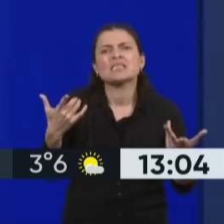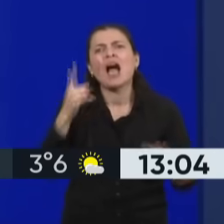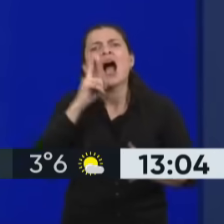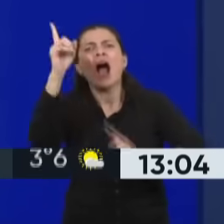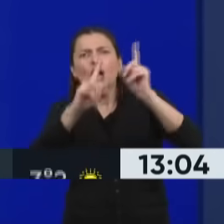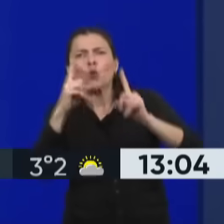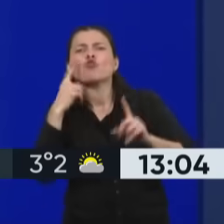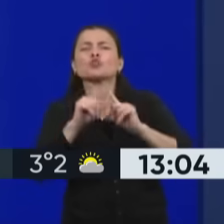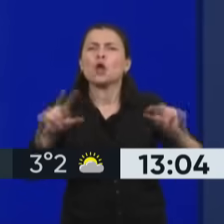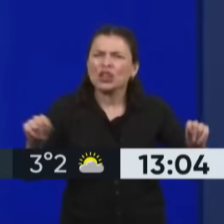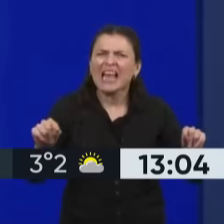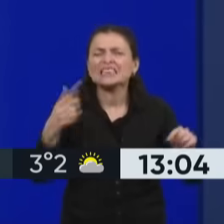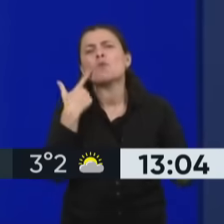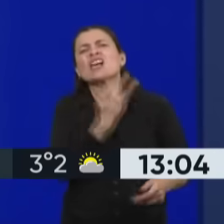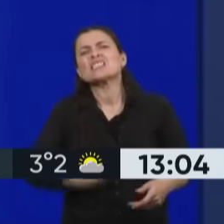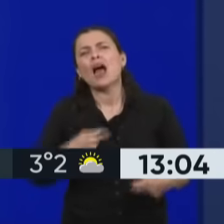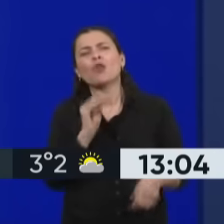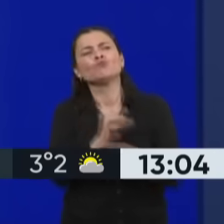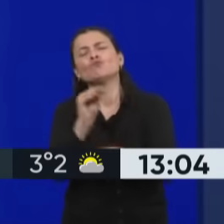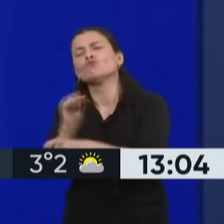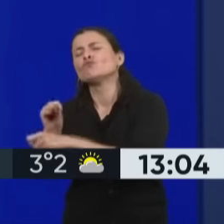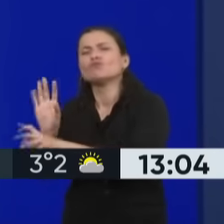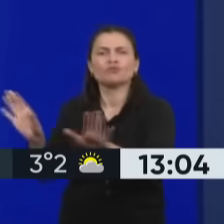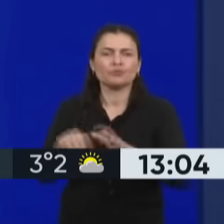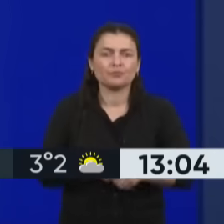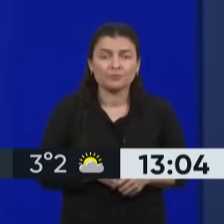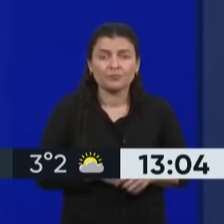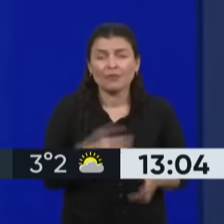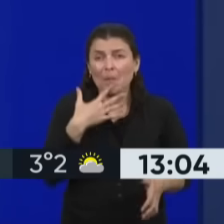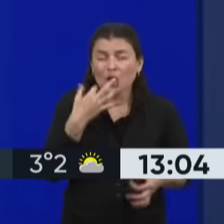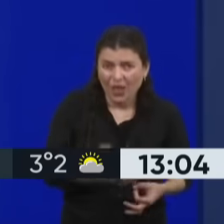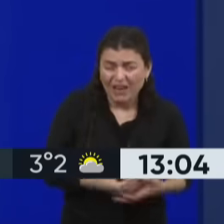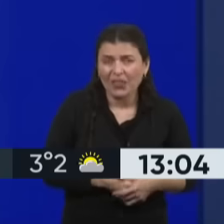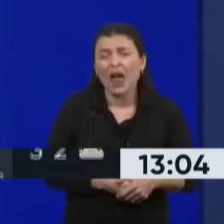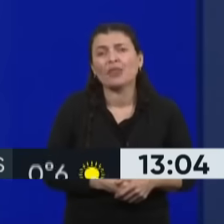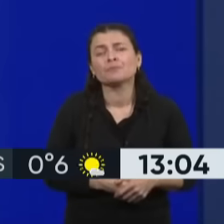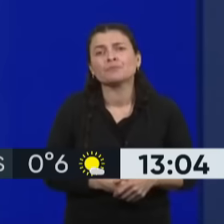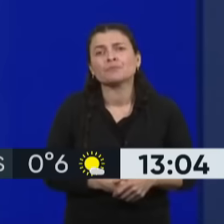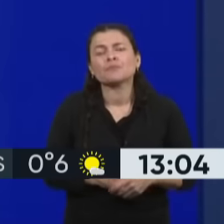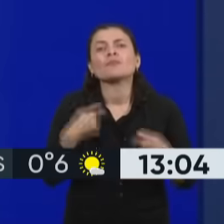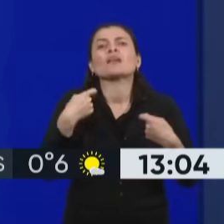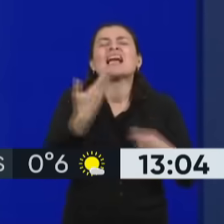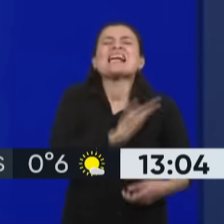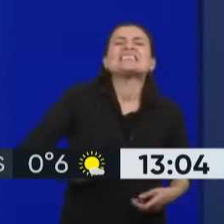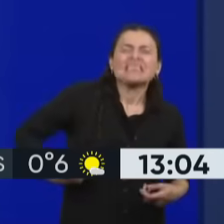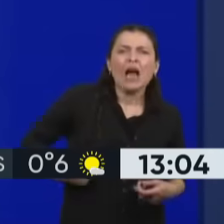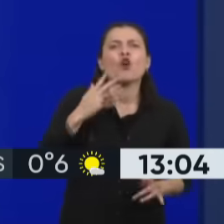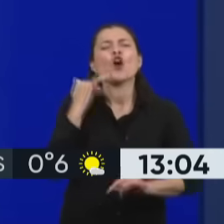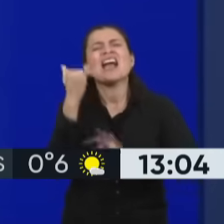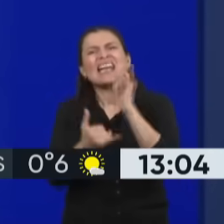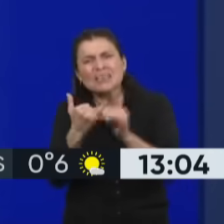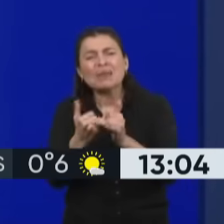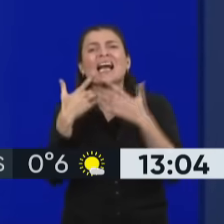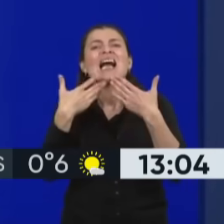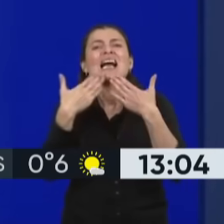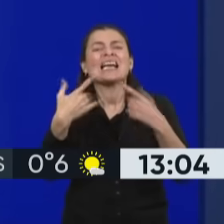corriente. Ahora, el tema es que el déficit de cuenta corriente, el mismo está explicado principalmente por el aumento de